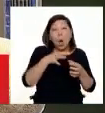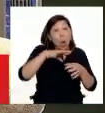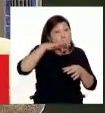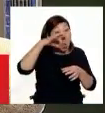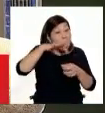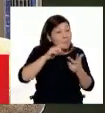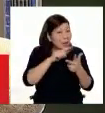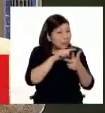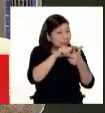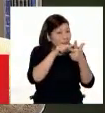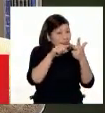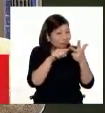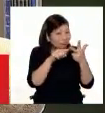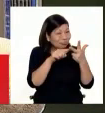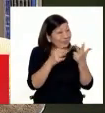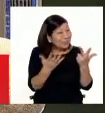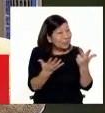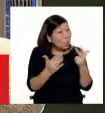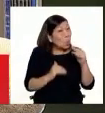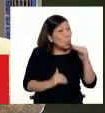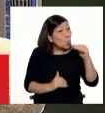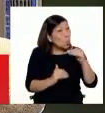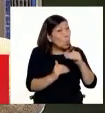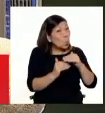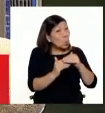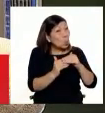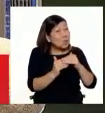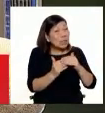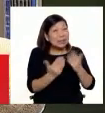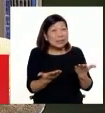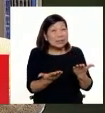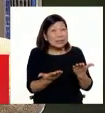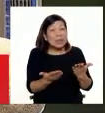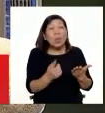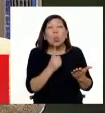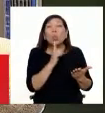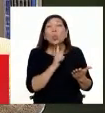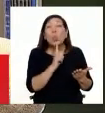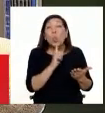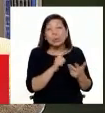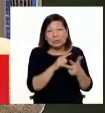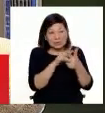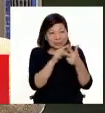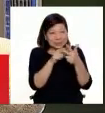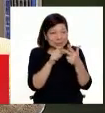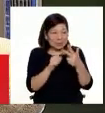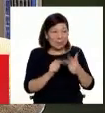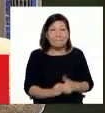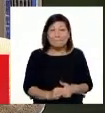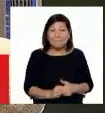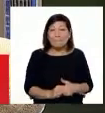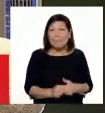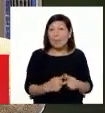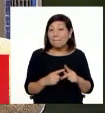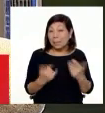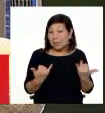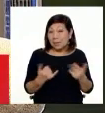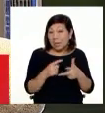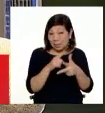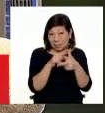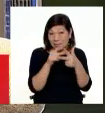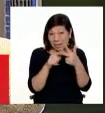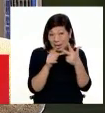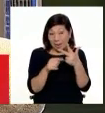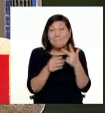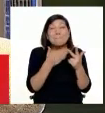uva, son frutas que tienen altas cantidades de fructosa, es decir, es el azúcar de las frutas. Y en este caso, estas